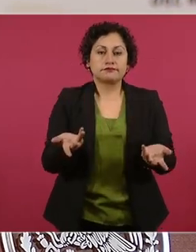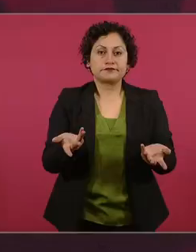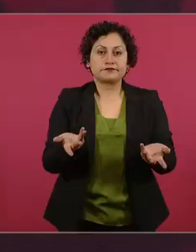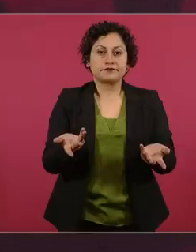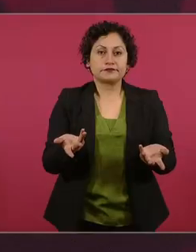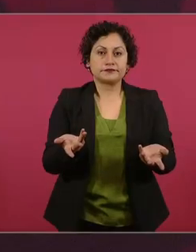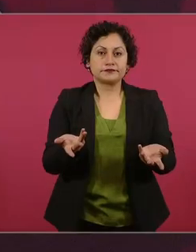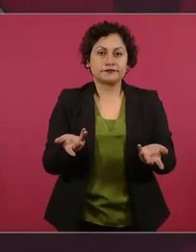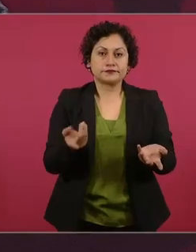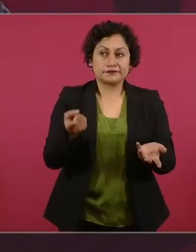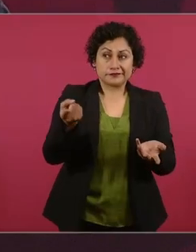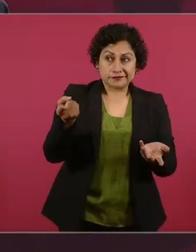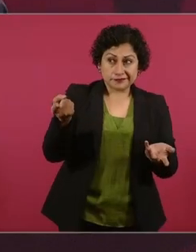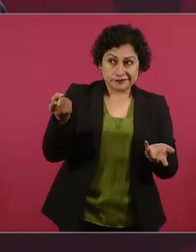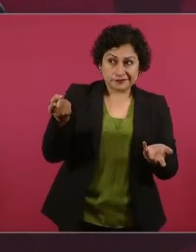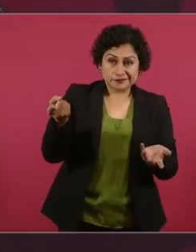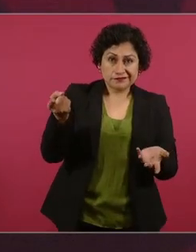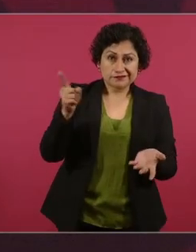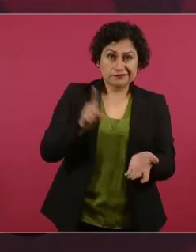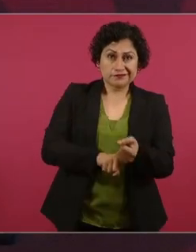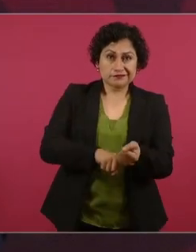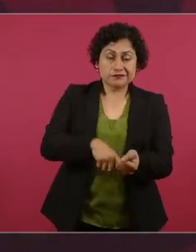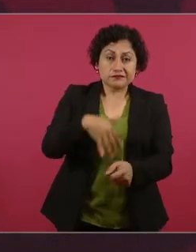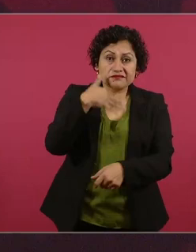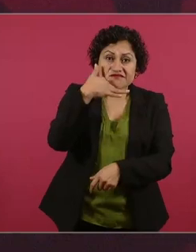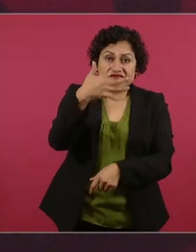lo corrompieron por completo,